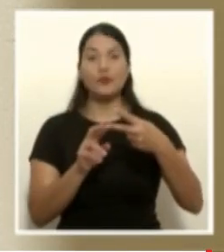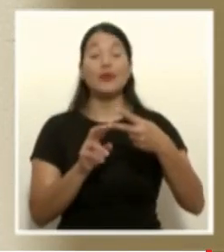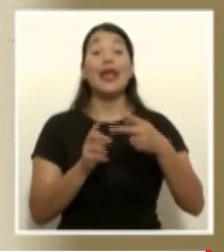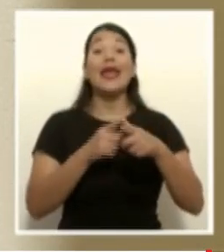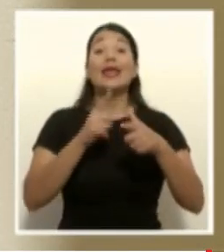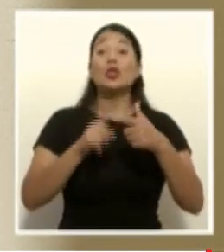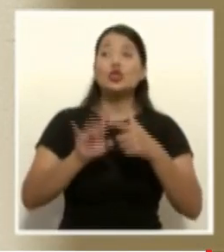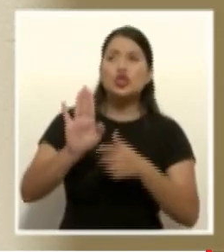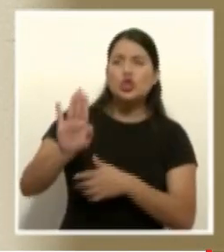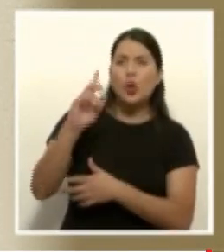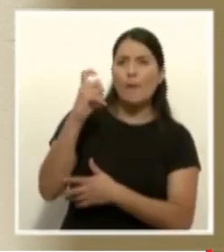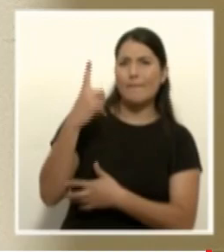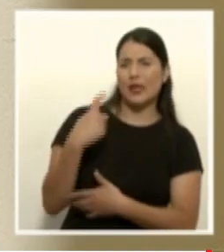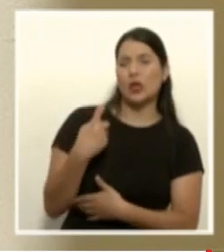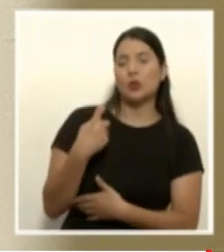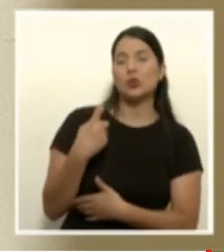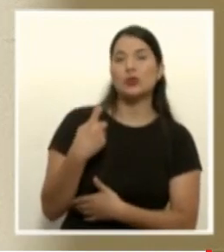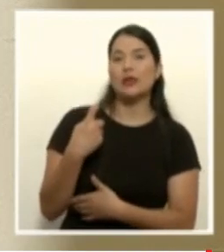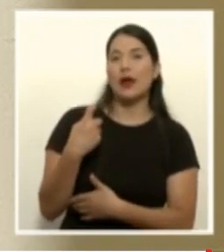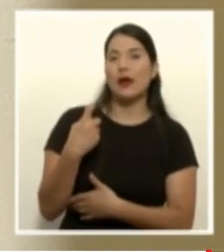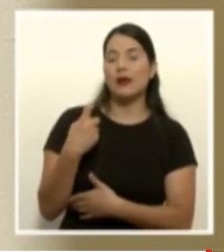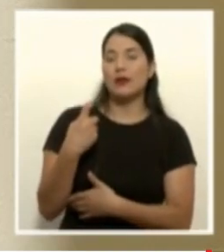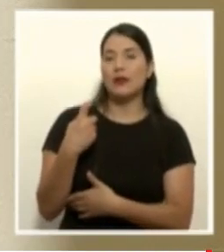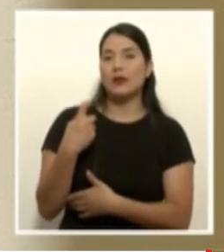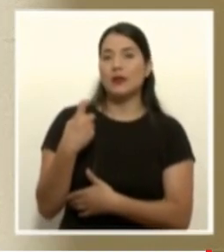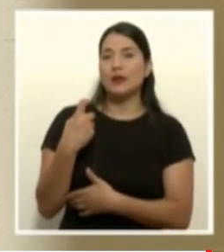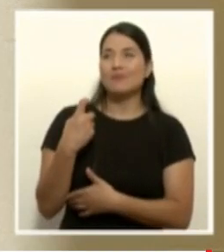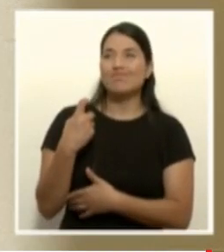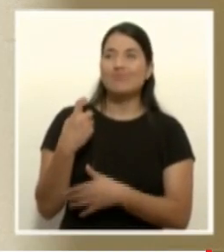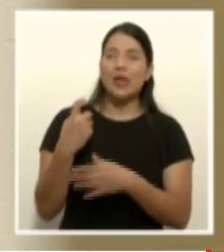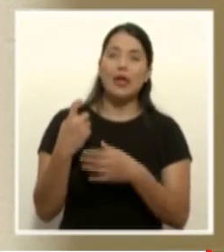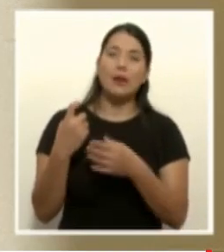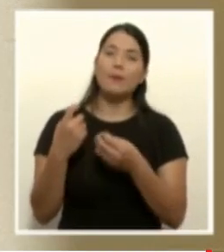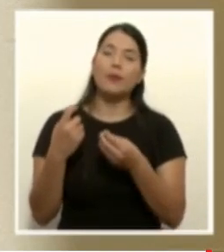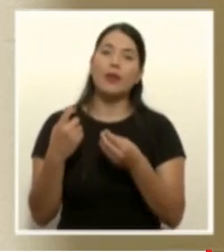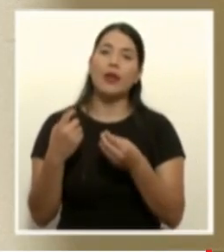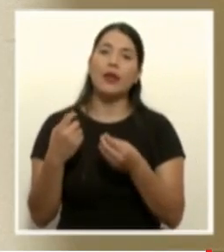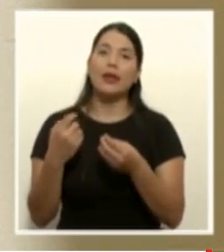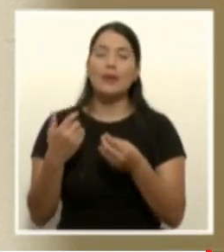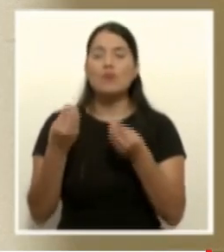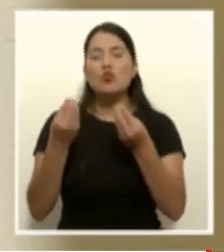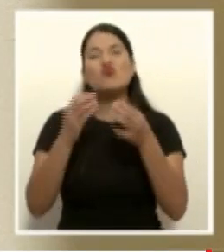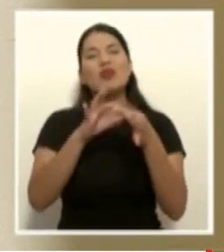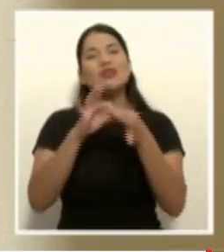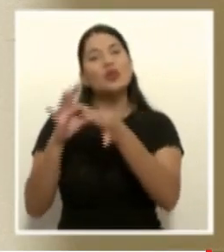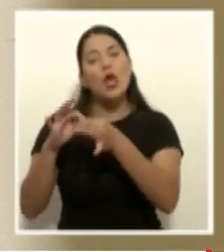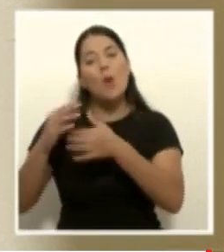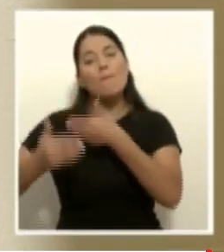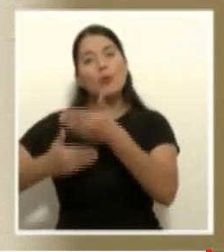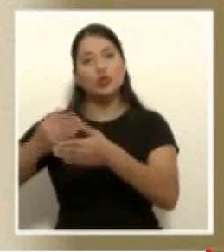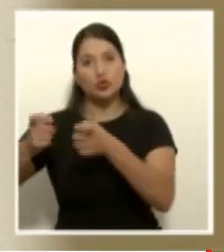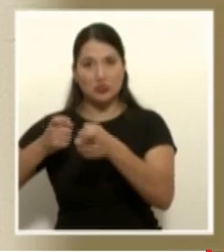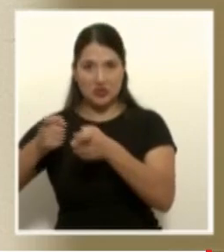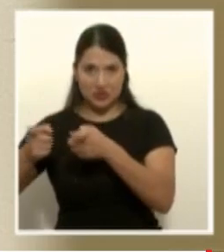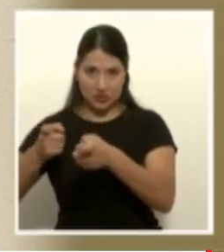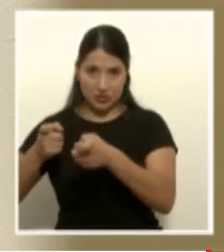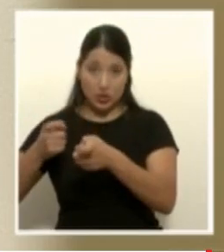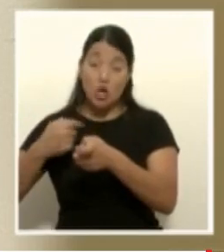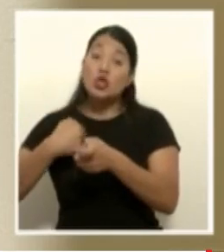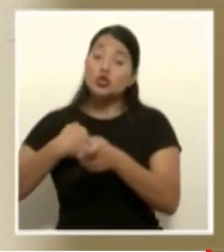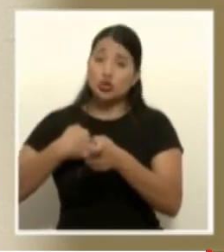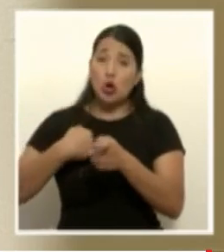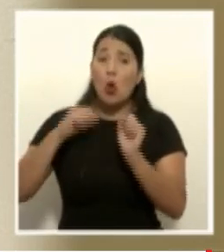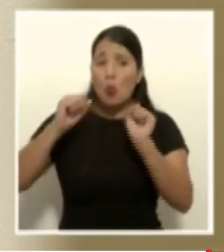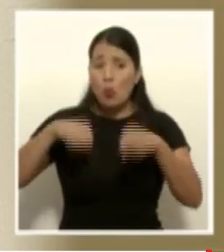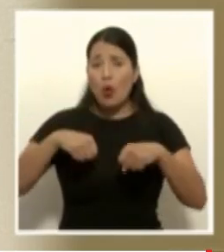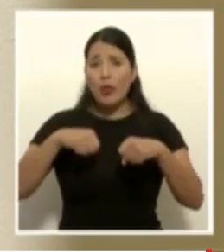esta pregunta es un aspecto bastante administrativo. Me gustaría que la revisemos y que le hagamos llegar